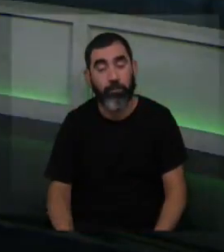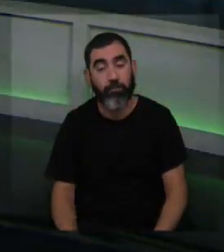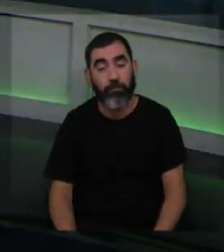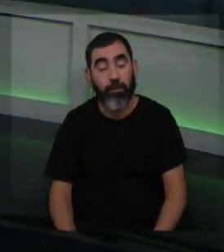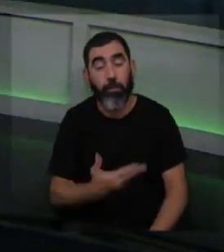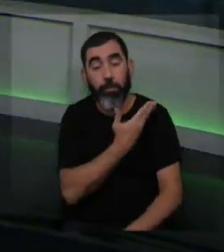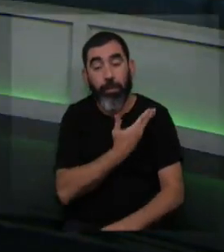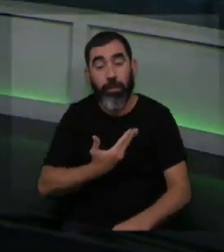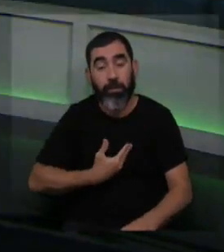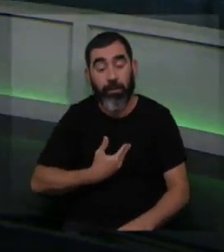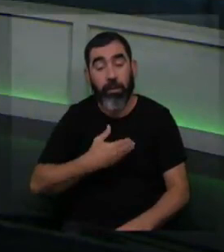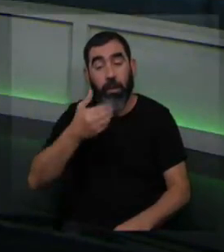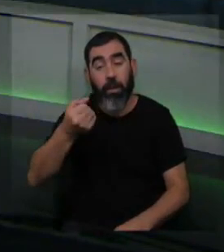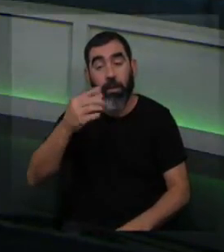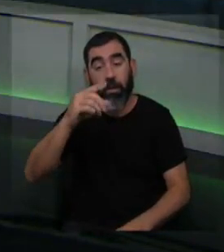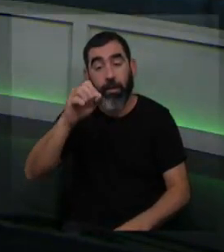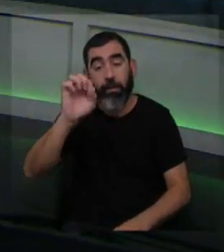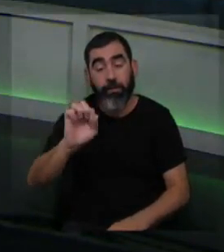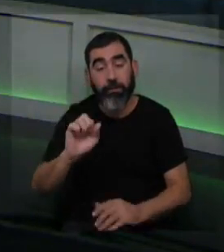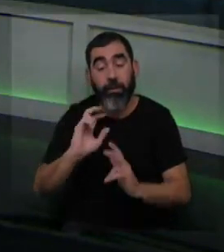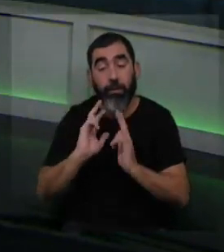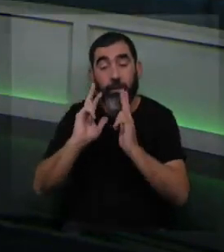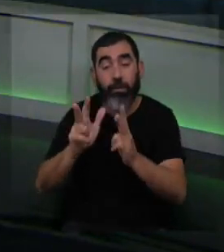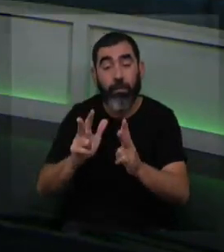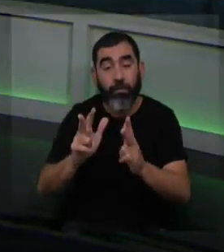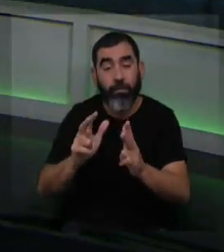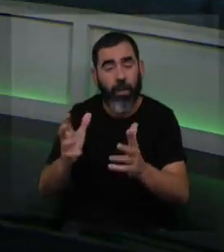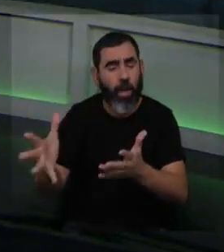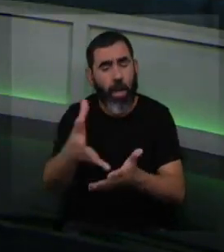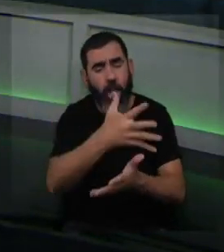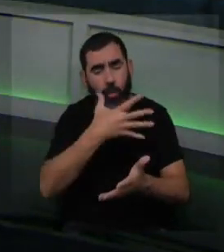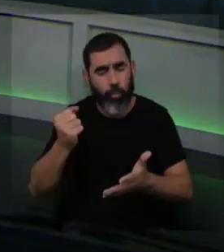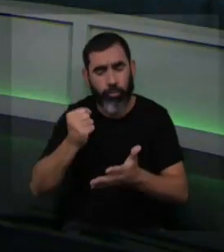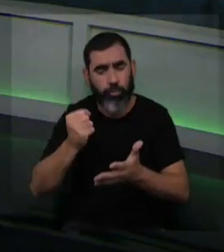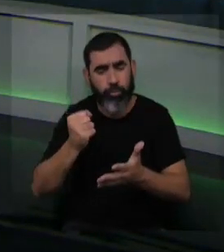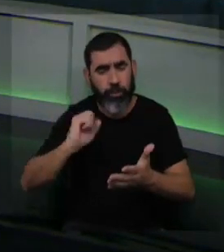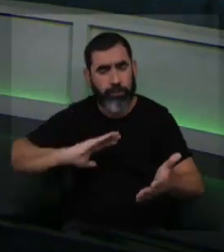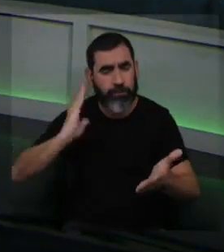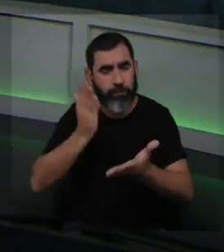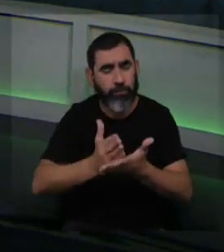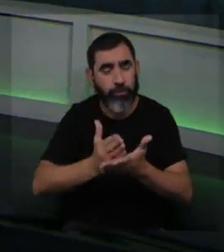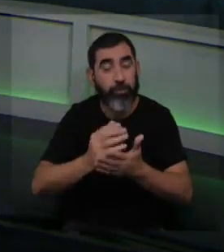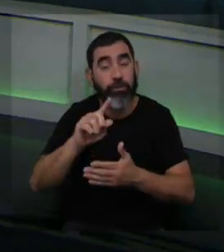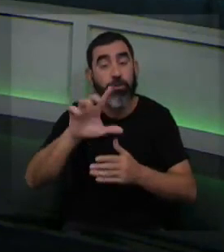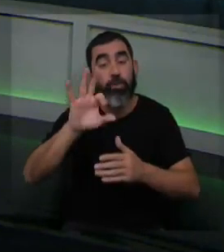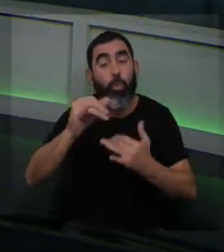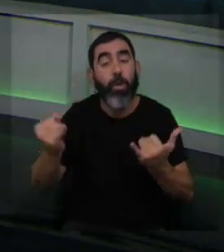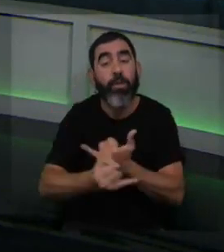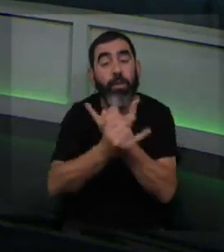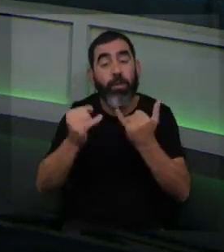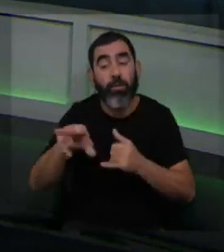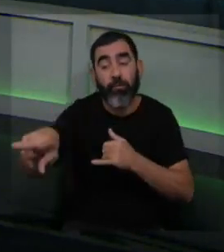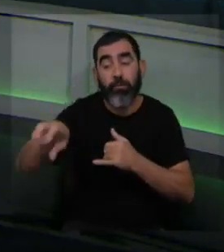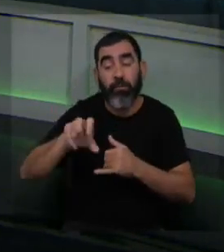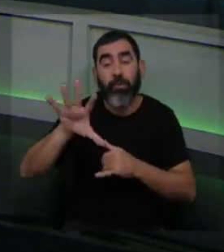La presidenta de ADES, Camila Menchaca, calificó de desmedida y desproporcionada la sanción de 150 días con retención